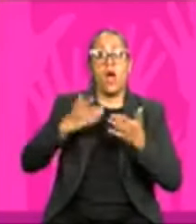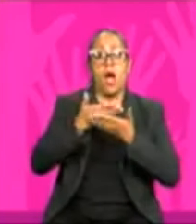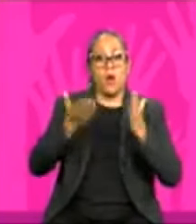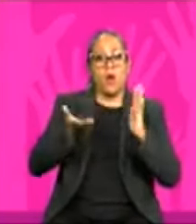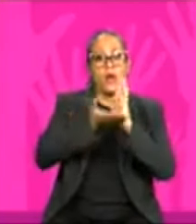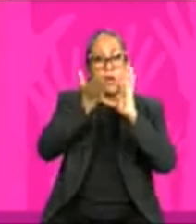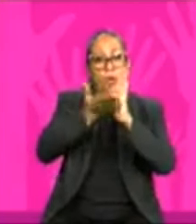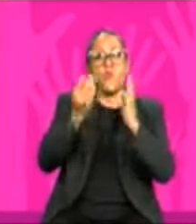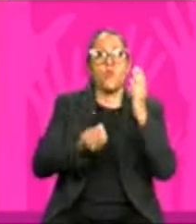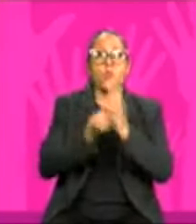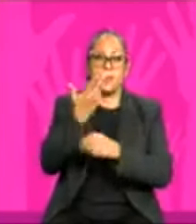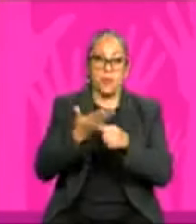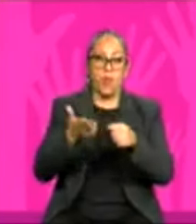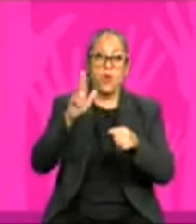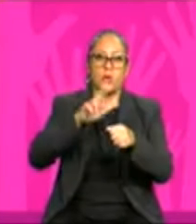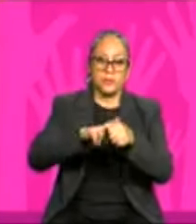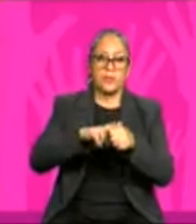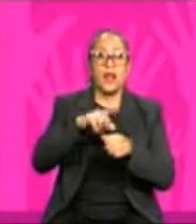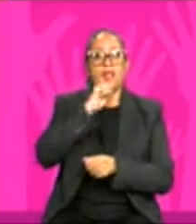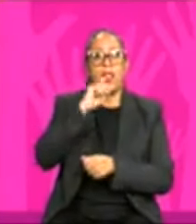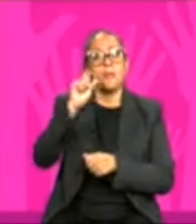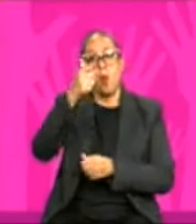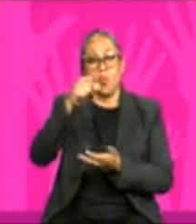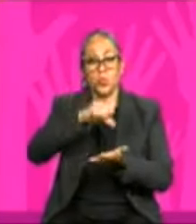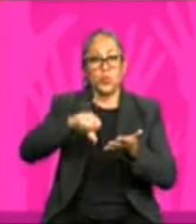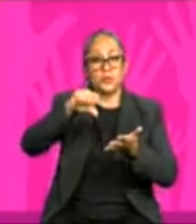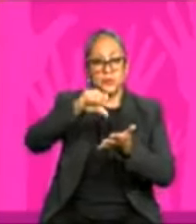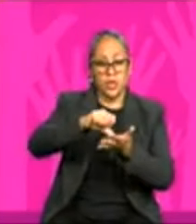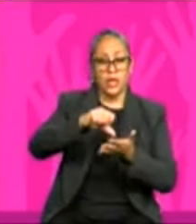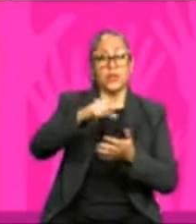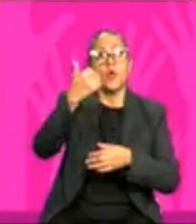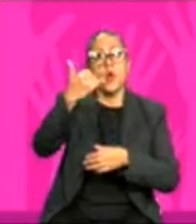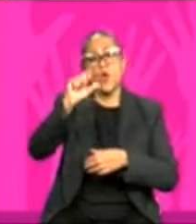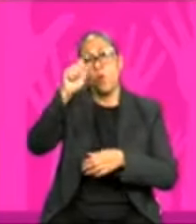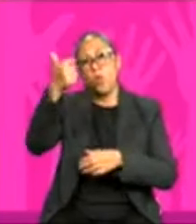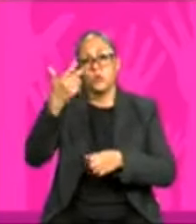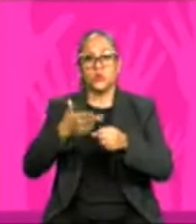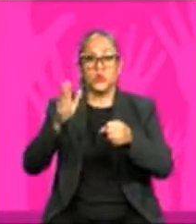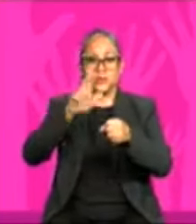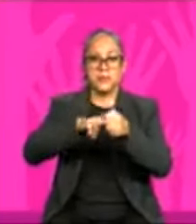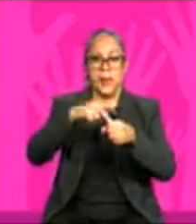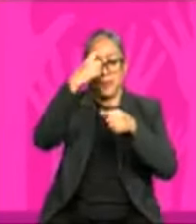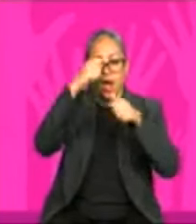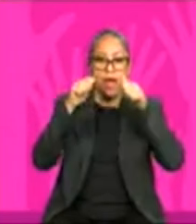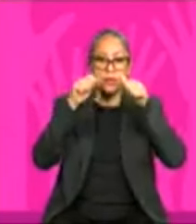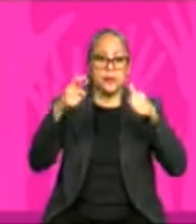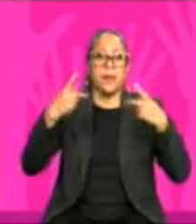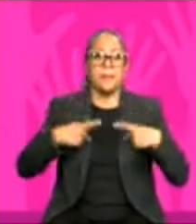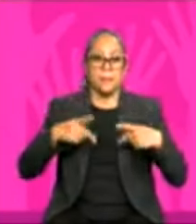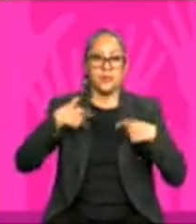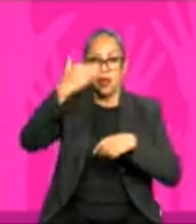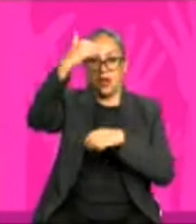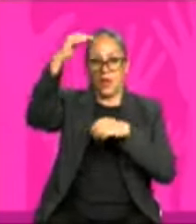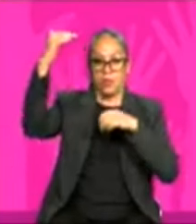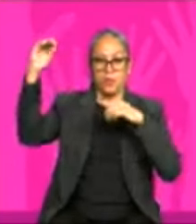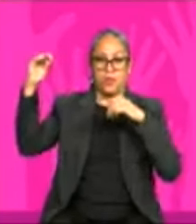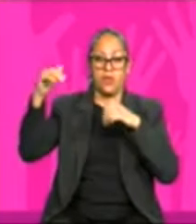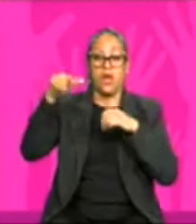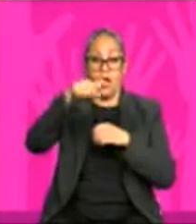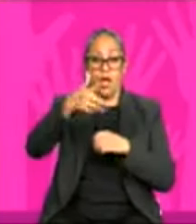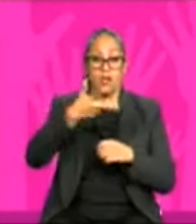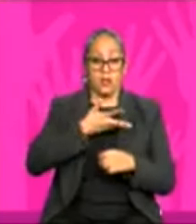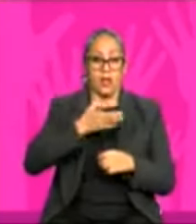general, un nuevo centro oncológico y 3 clínicas geriátricas. Con estos proyectos, los pacientes con cáncer y los adultos